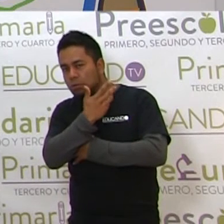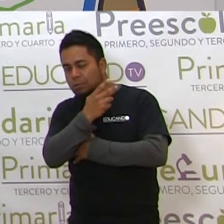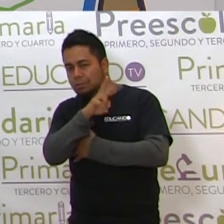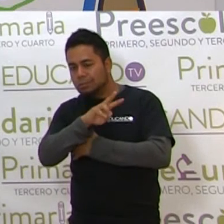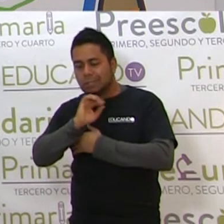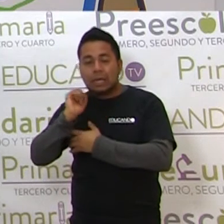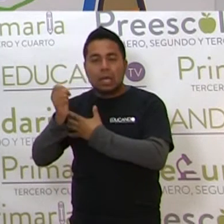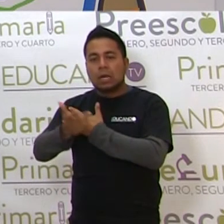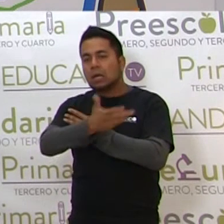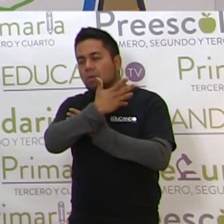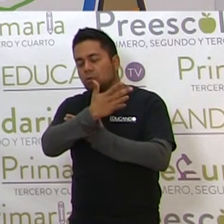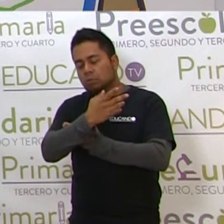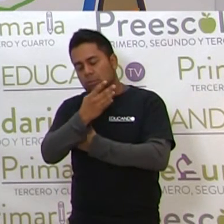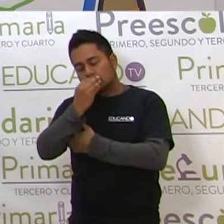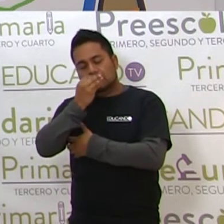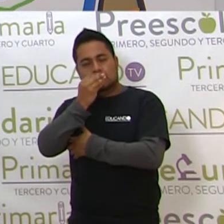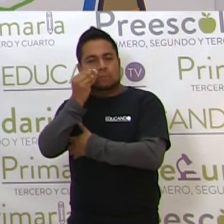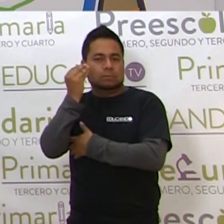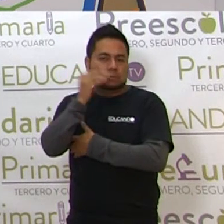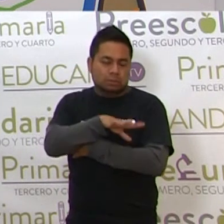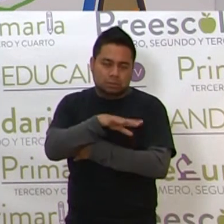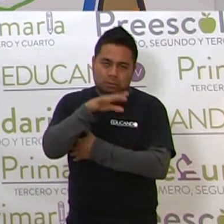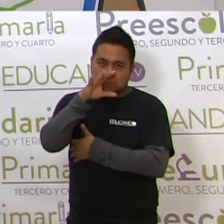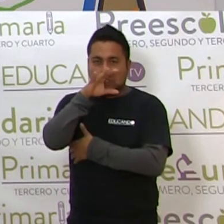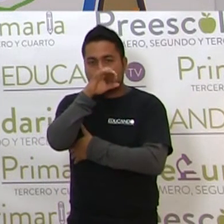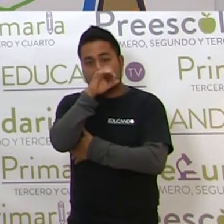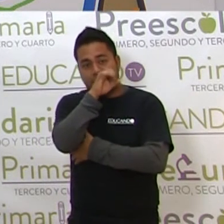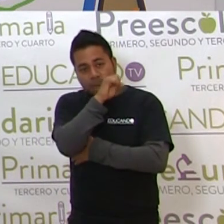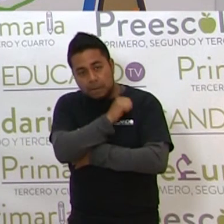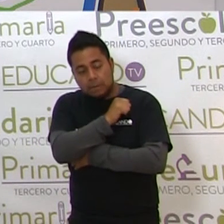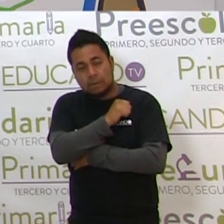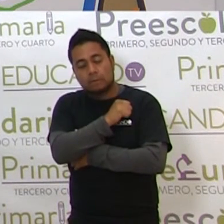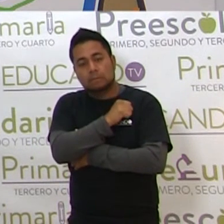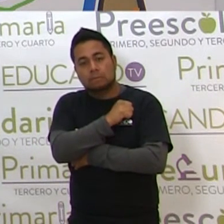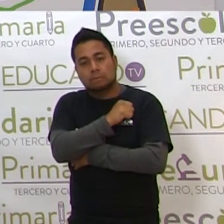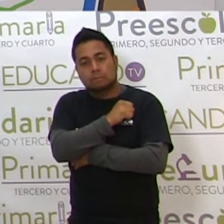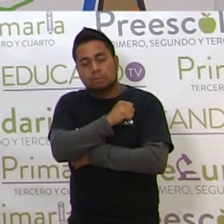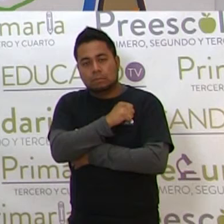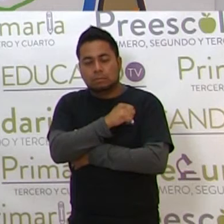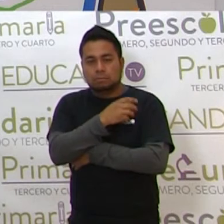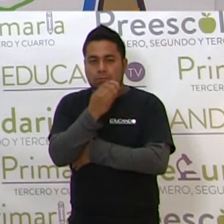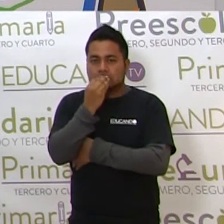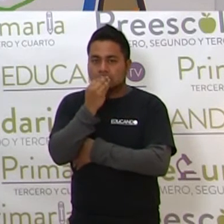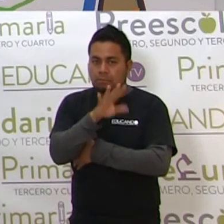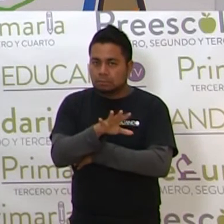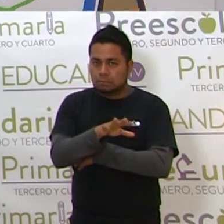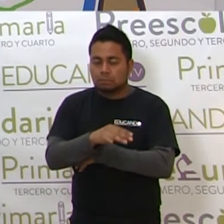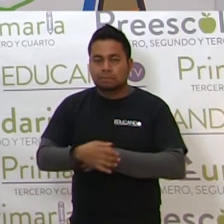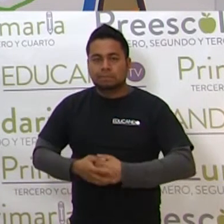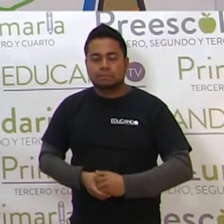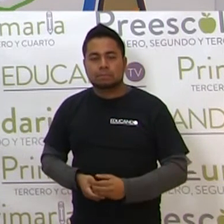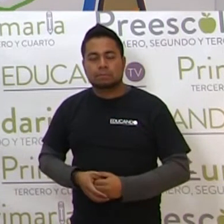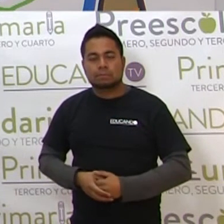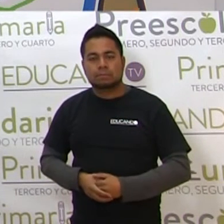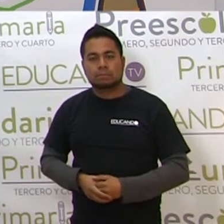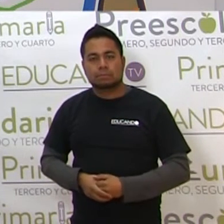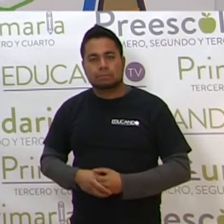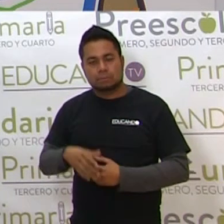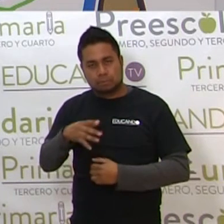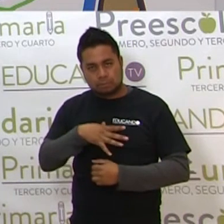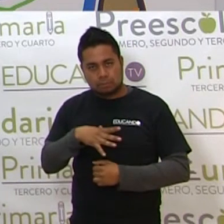reboso precioso calientito muy lindo tiene